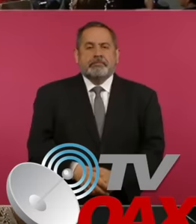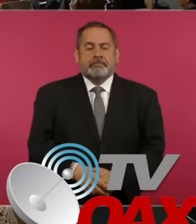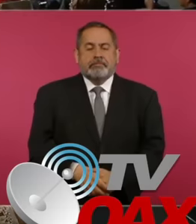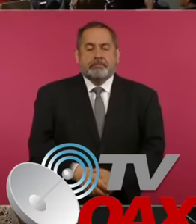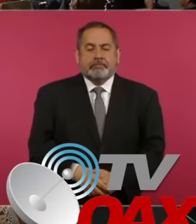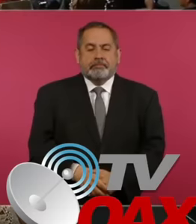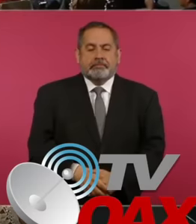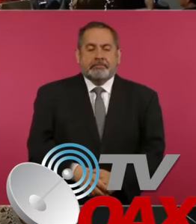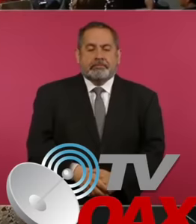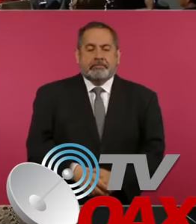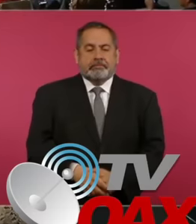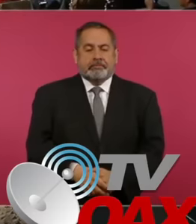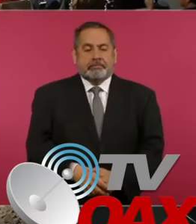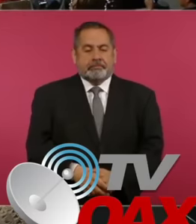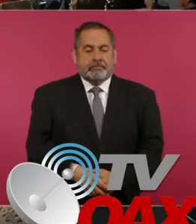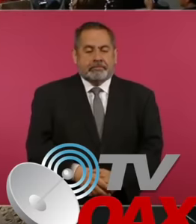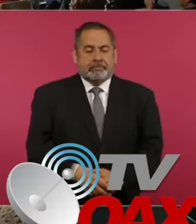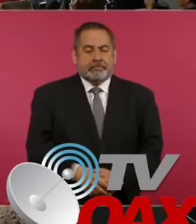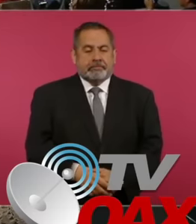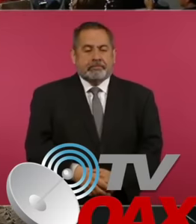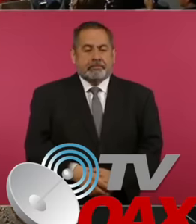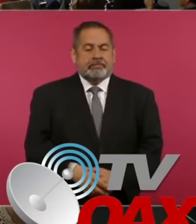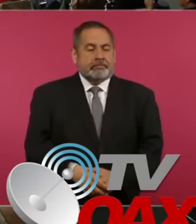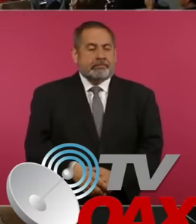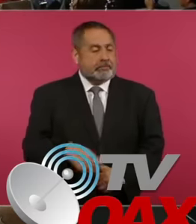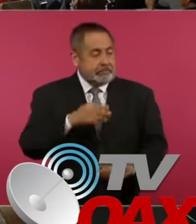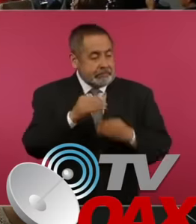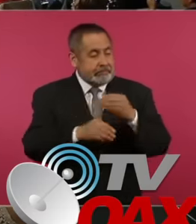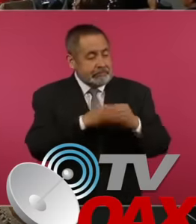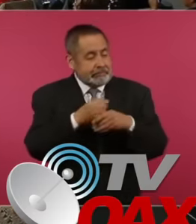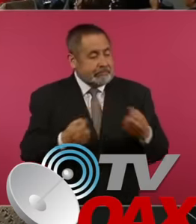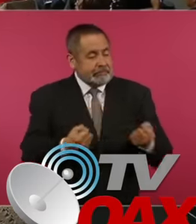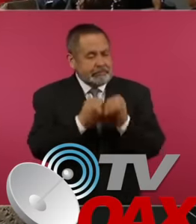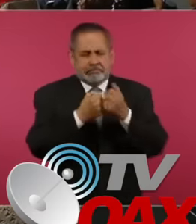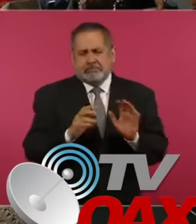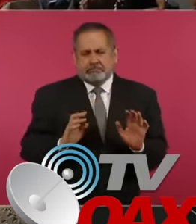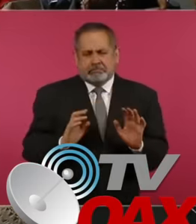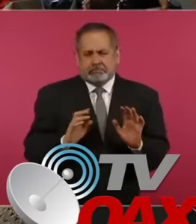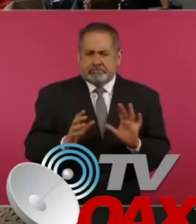Pero bueno, no es para pelearnos, nada más aclarar. Ahora,